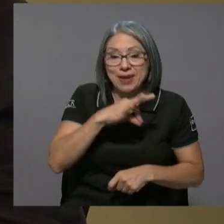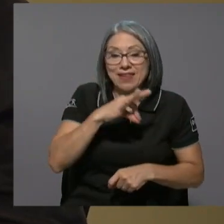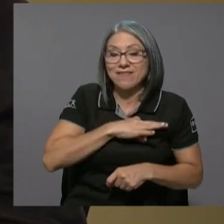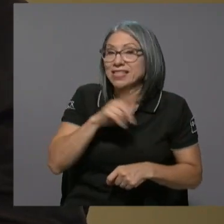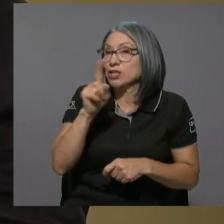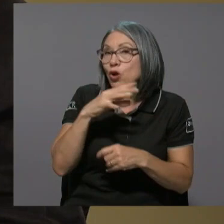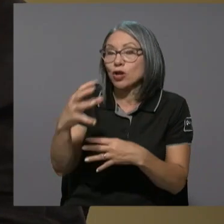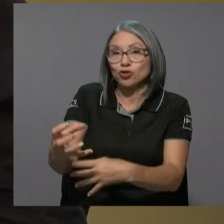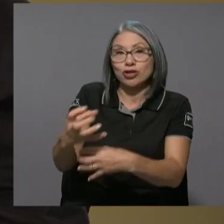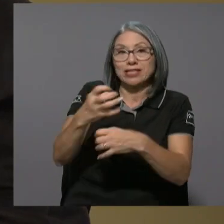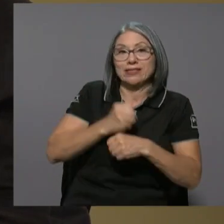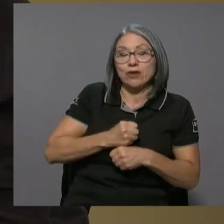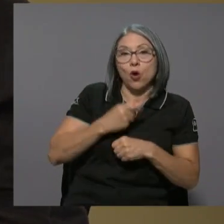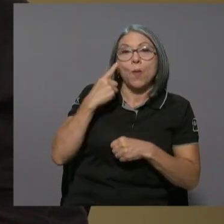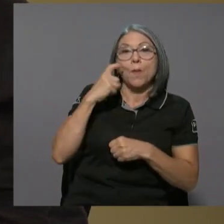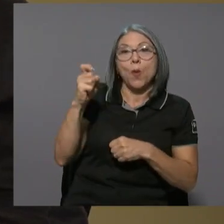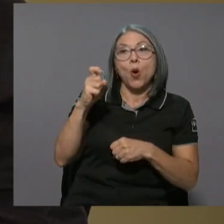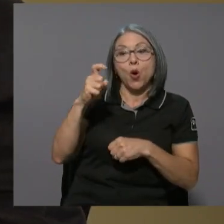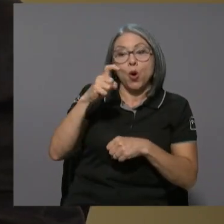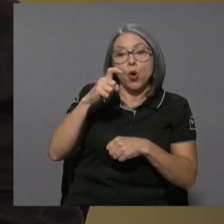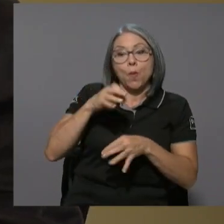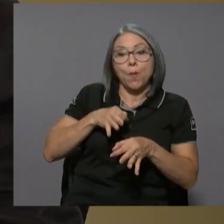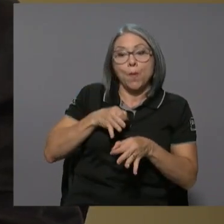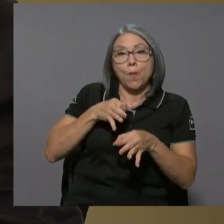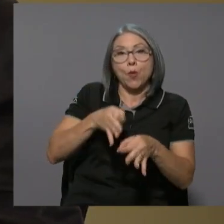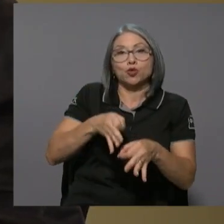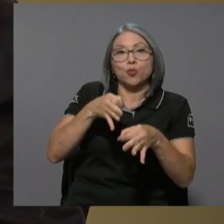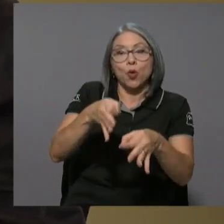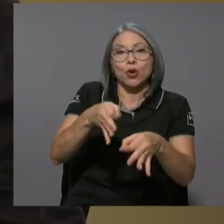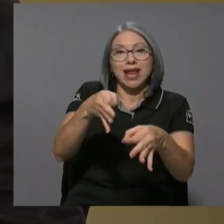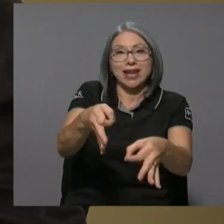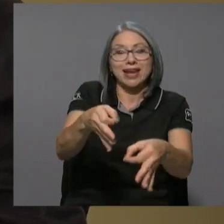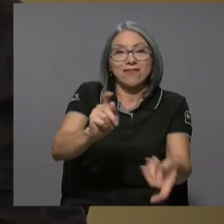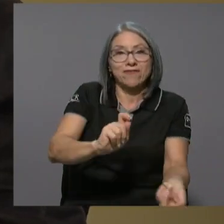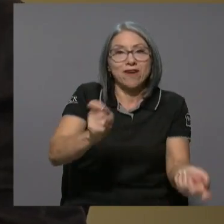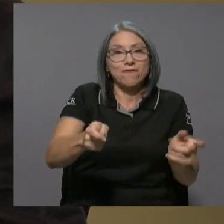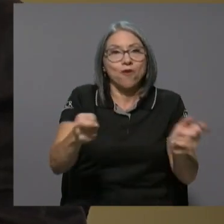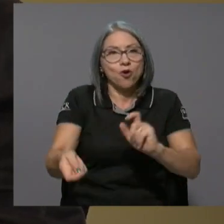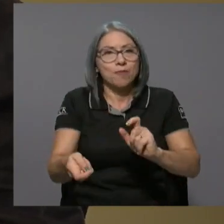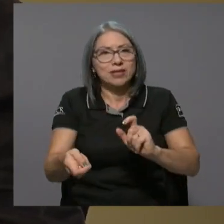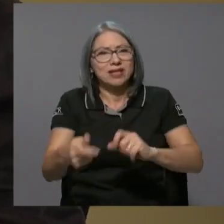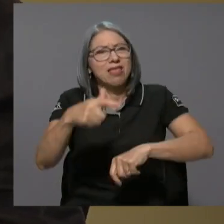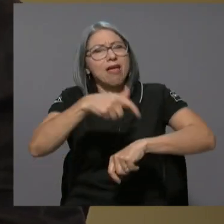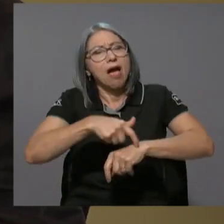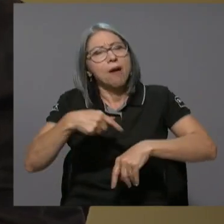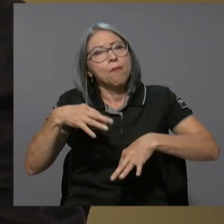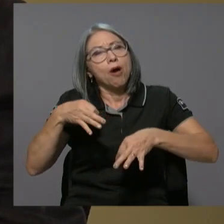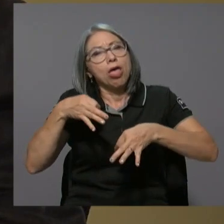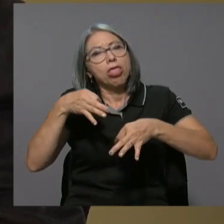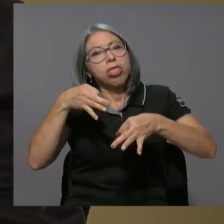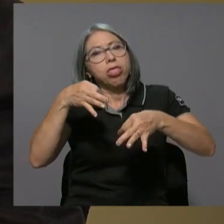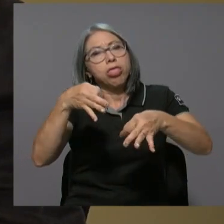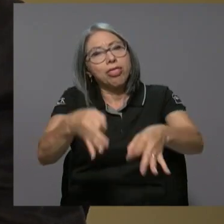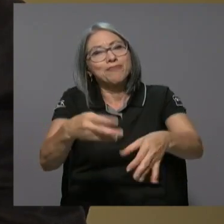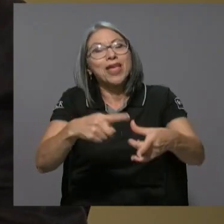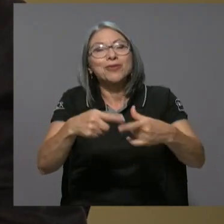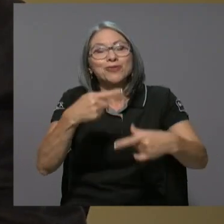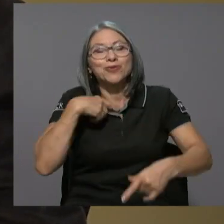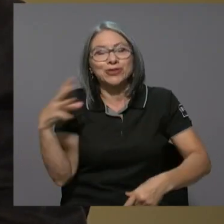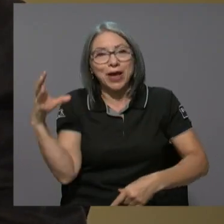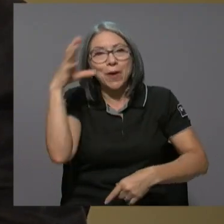haber puesto X reformas por mucho tiempo, ahí se daría uno cuenta de que este país debería estar en otro